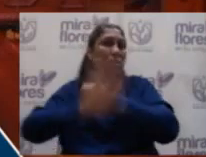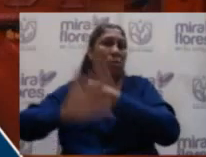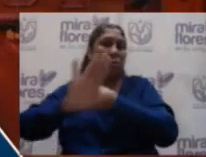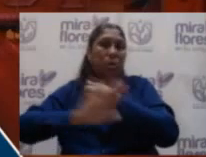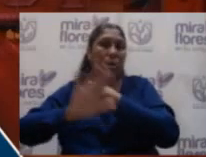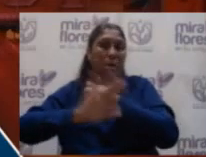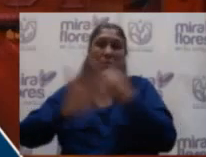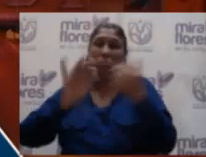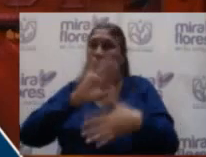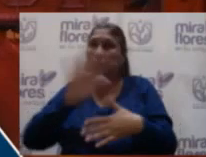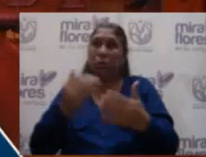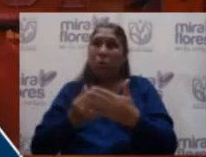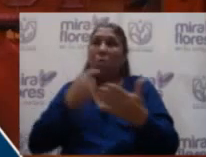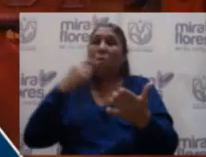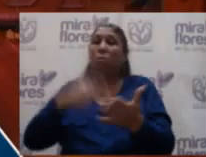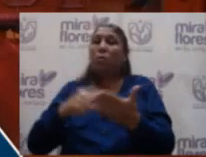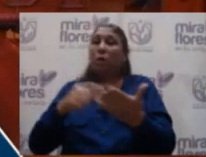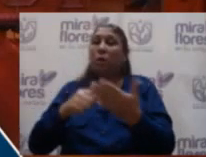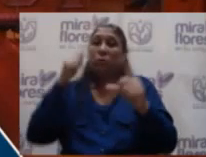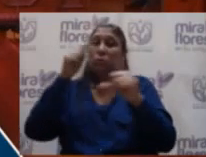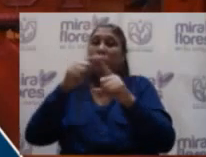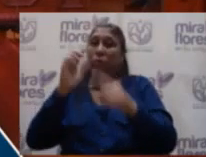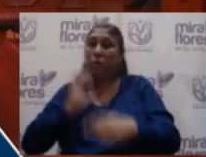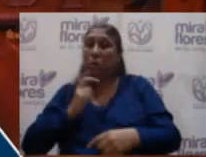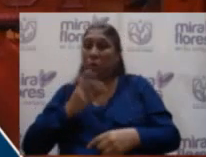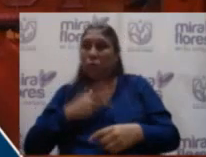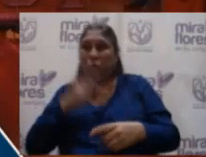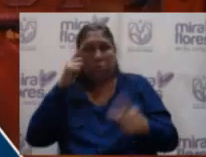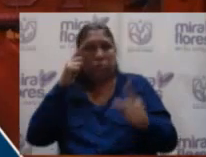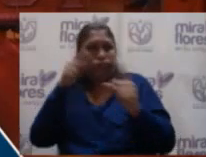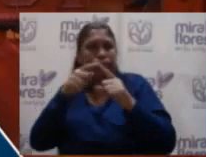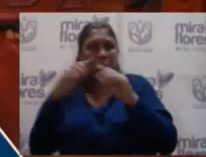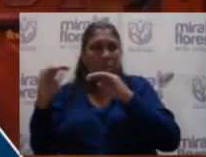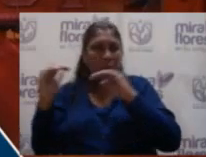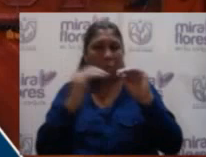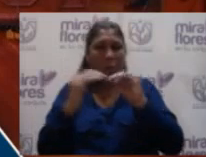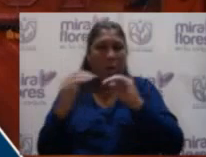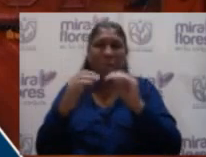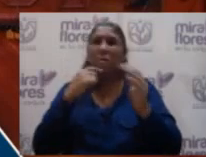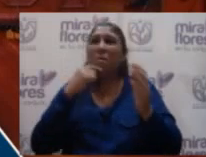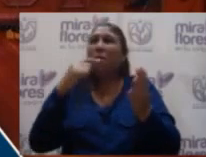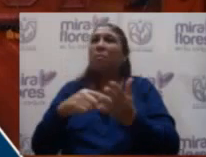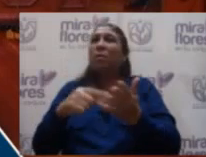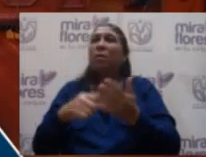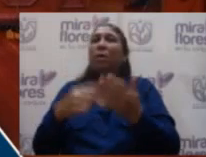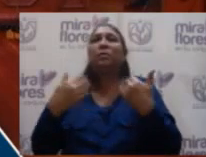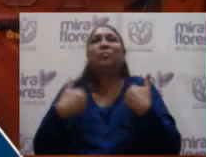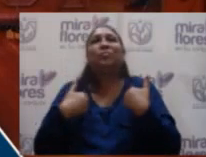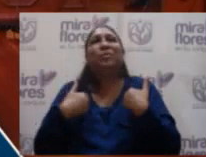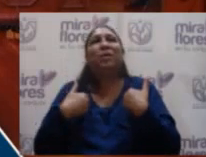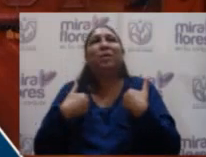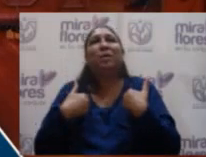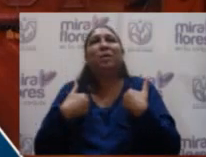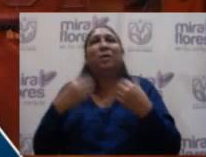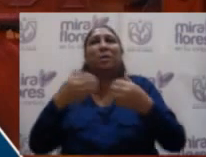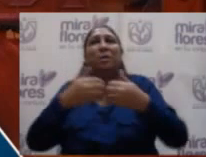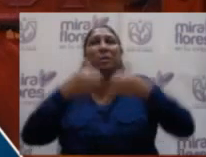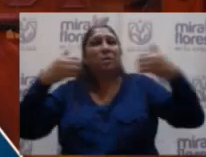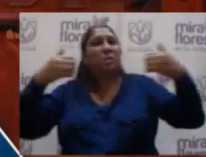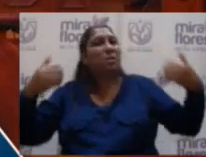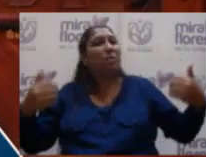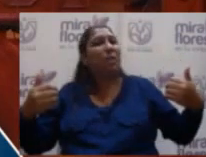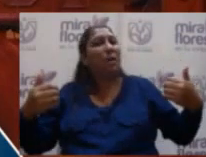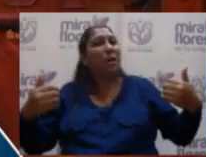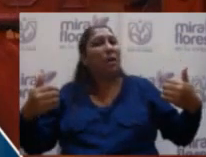aspectos del caso, porque ese es un punto en el que coincidimos. Pero eso tiene una cuerda separada respecto de lo